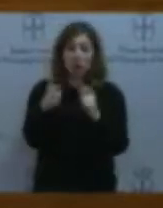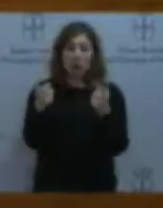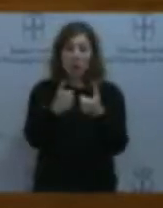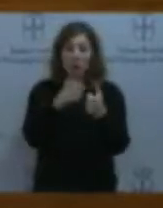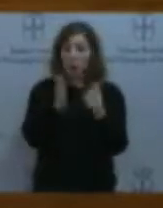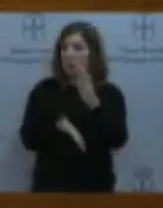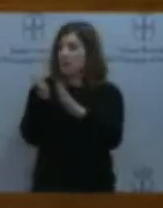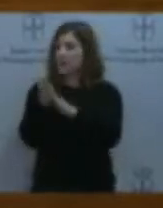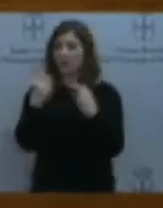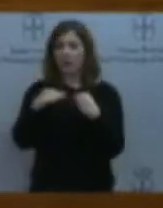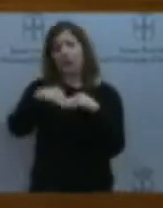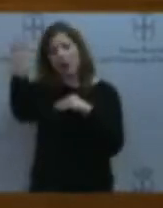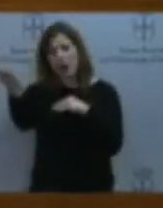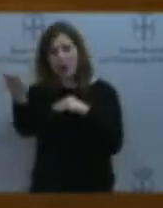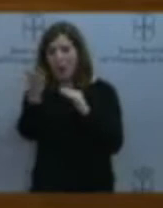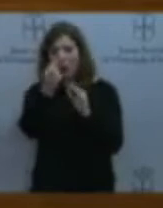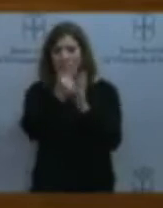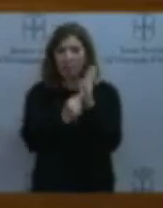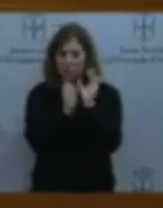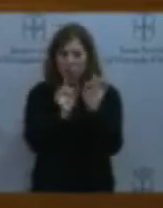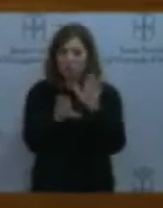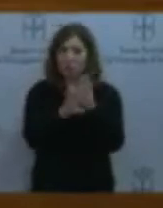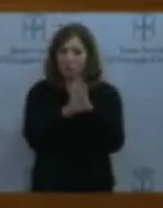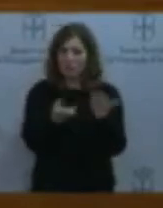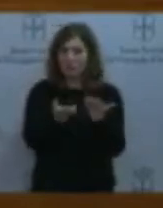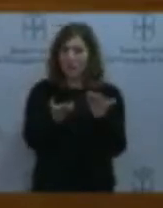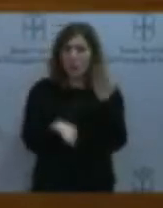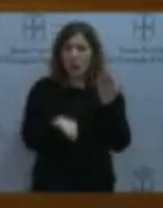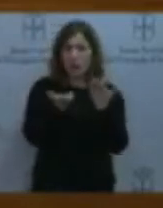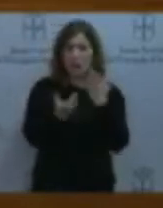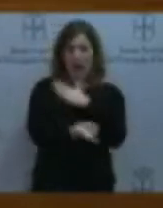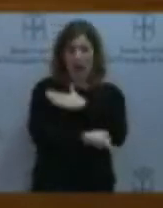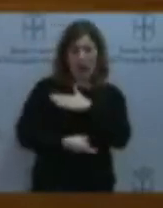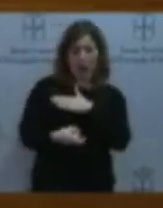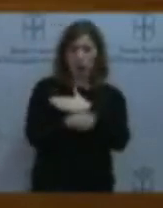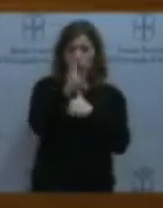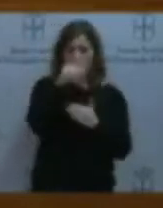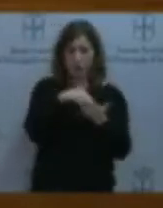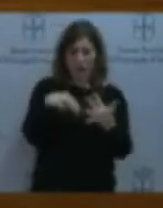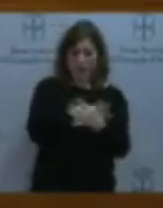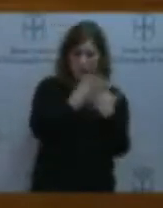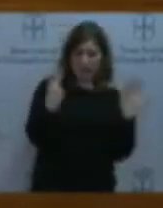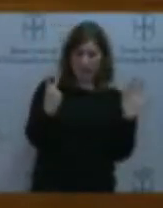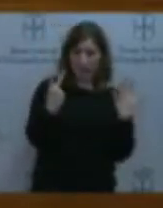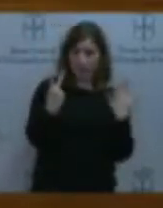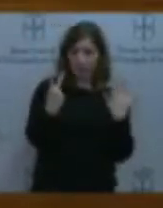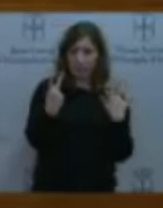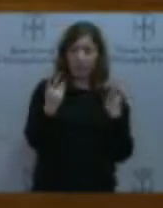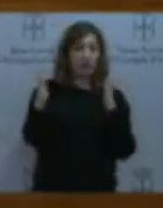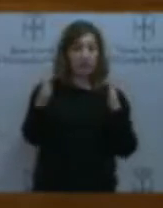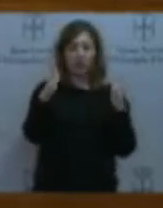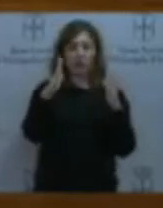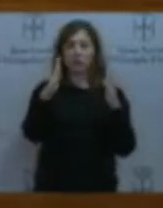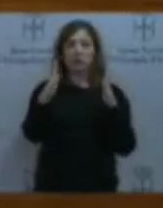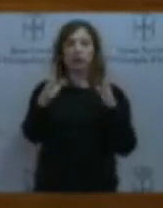a tomar un mes que a usted le viene bien. Comparemos el mes de agosto de 2007, el momento histórico más